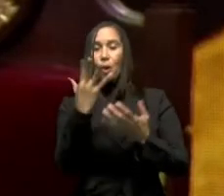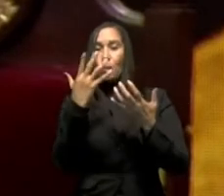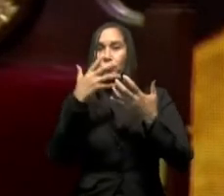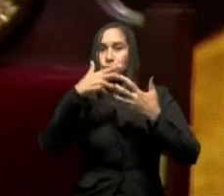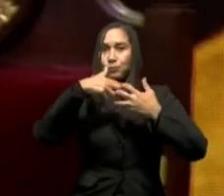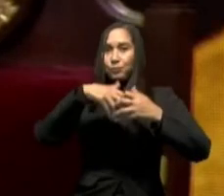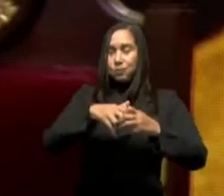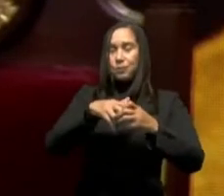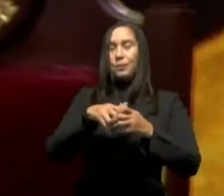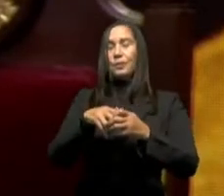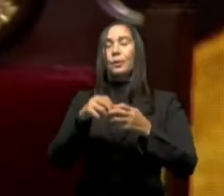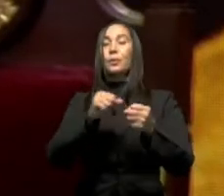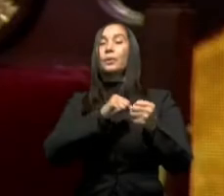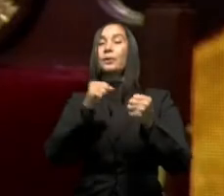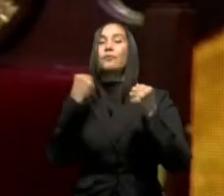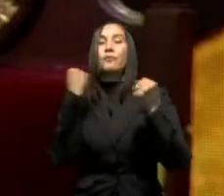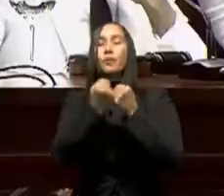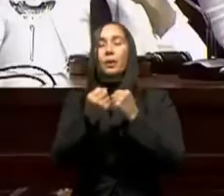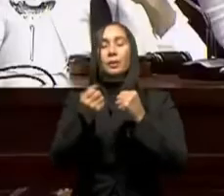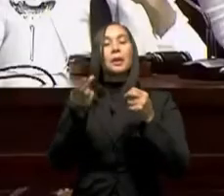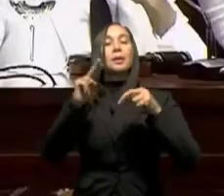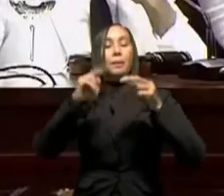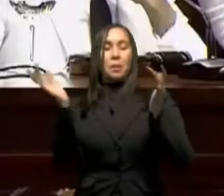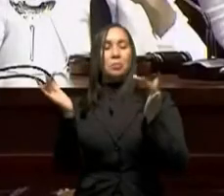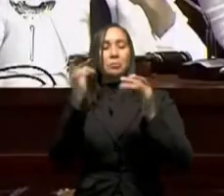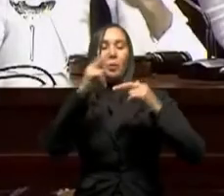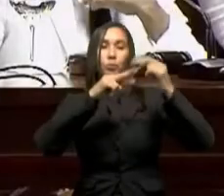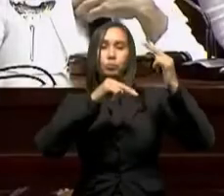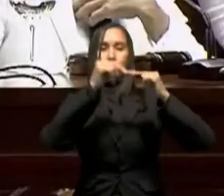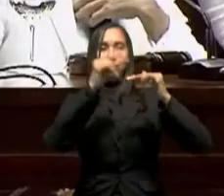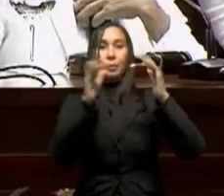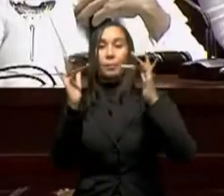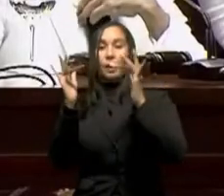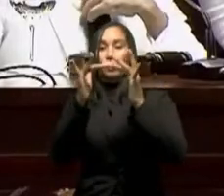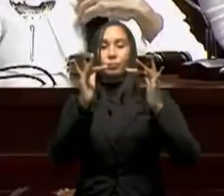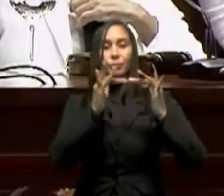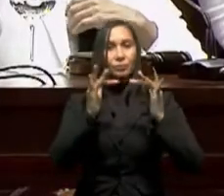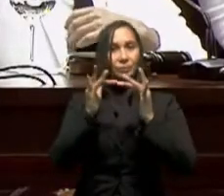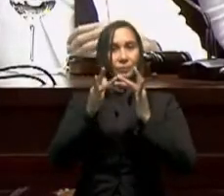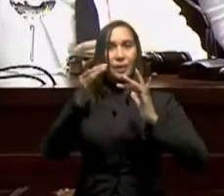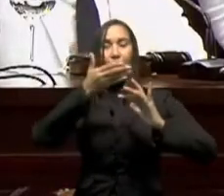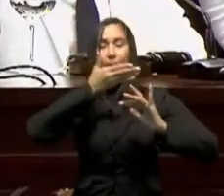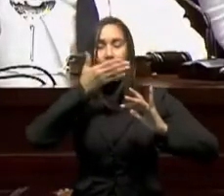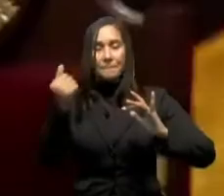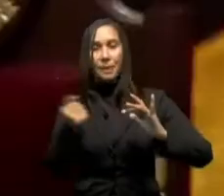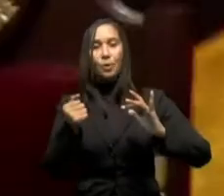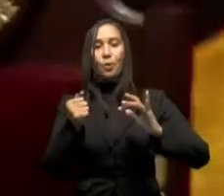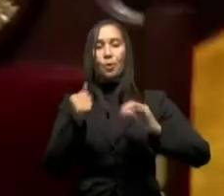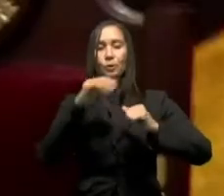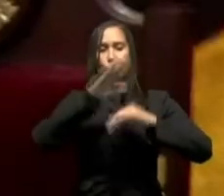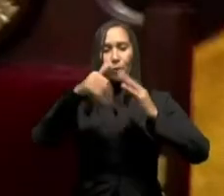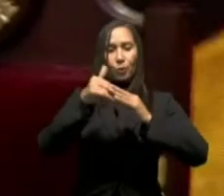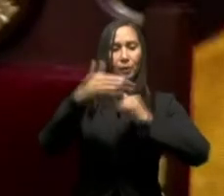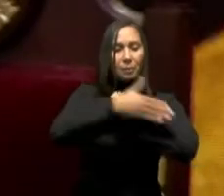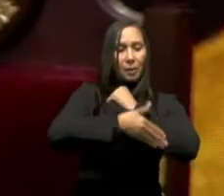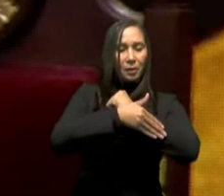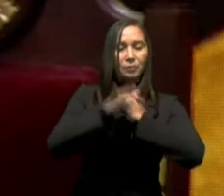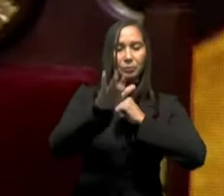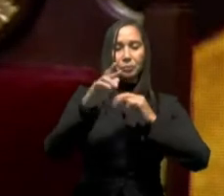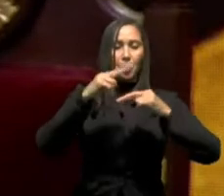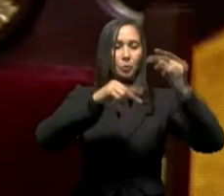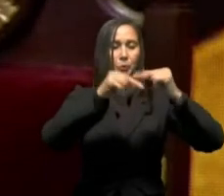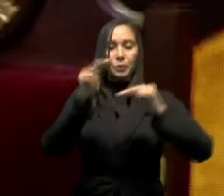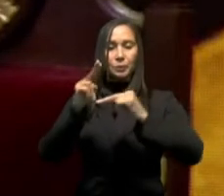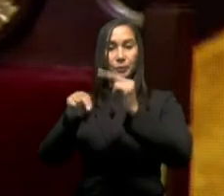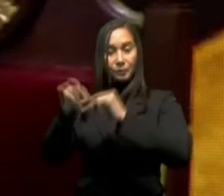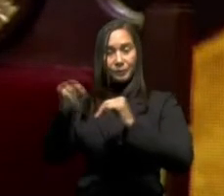una fuerte inversión en infraestructura que están conectando mejor todo el país y aumentando nuestras capacidades logísticas.